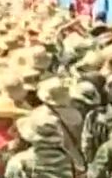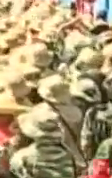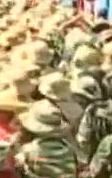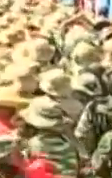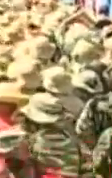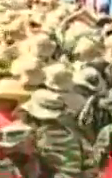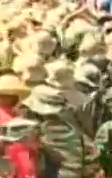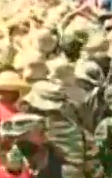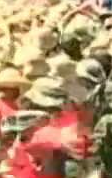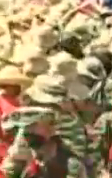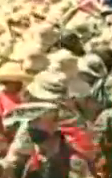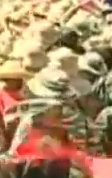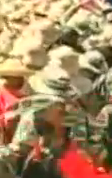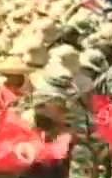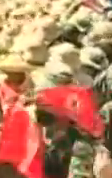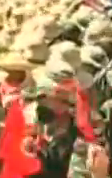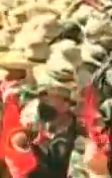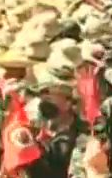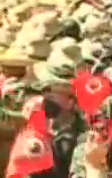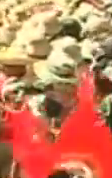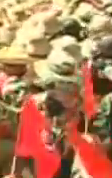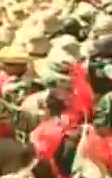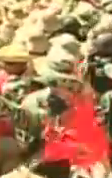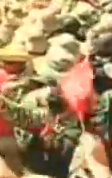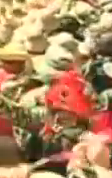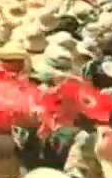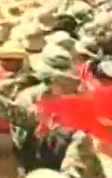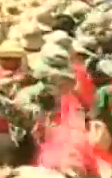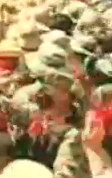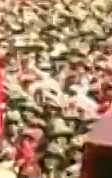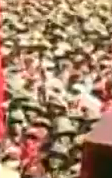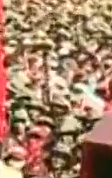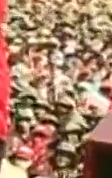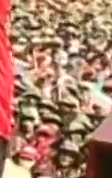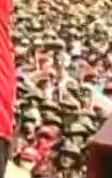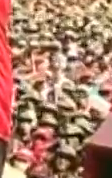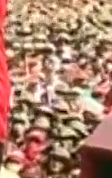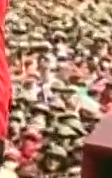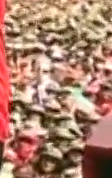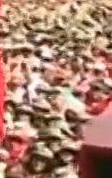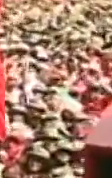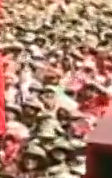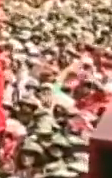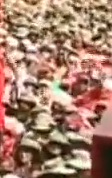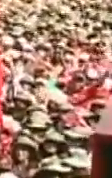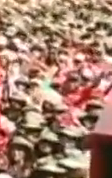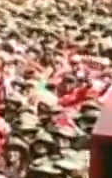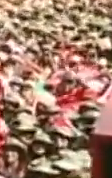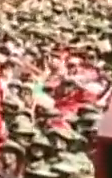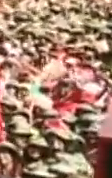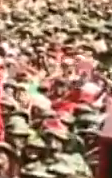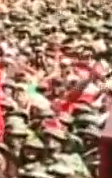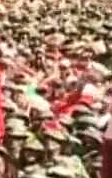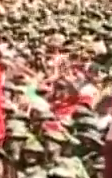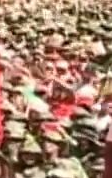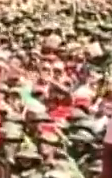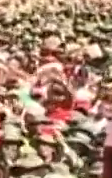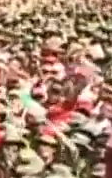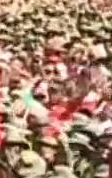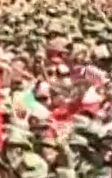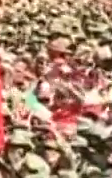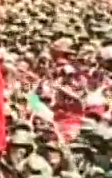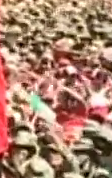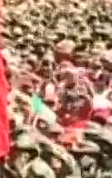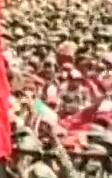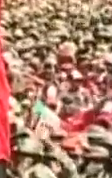a esta hora en las pantallas de Venezolana de Televisión, al presidente Nicolás Maduro compartiendo, llenándose del amor del pueblo